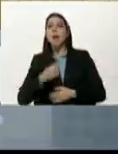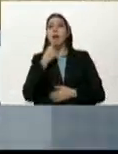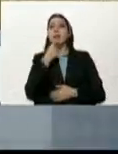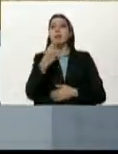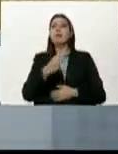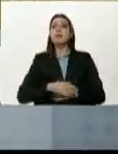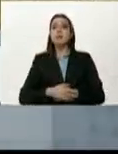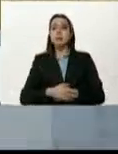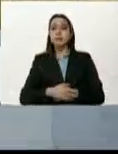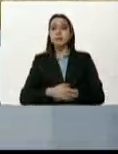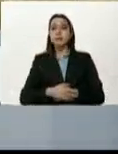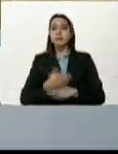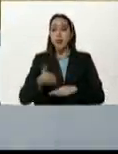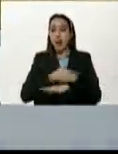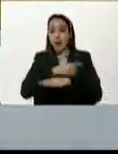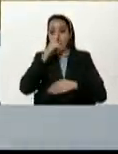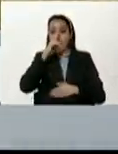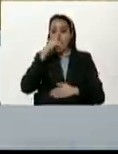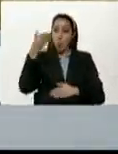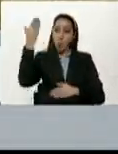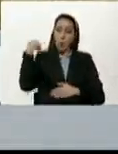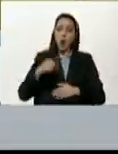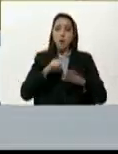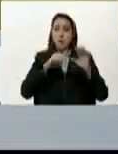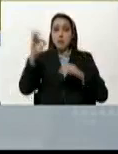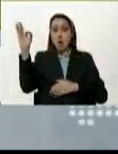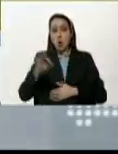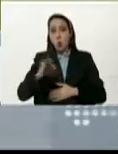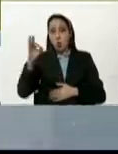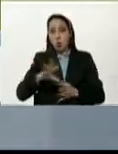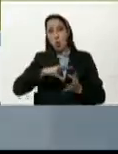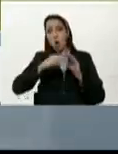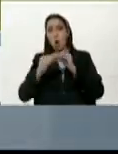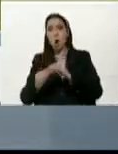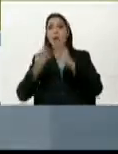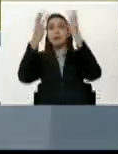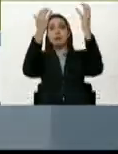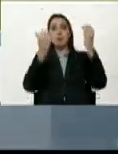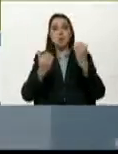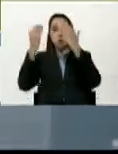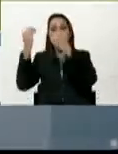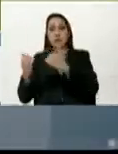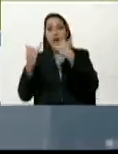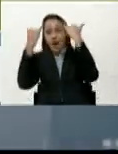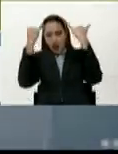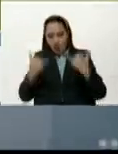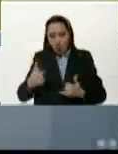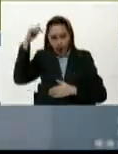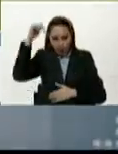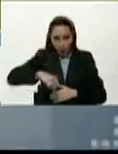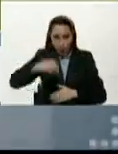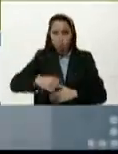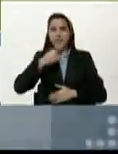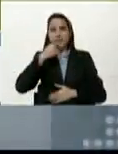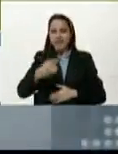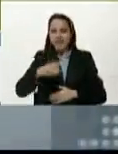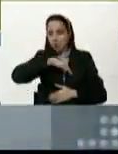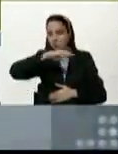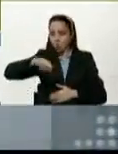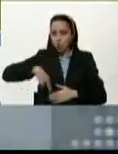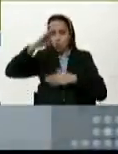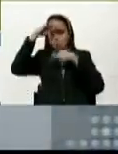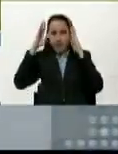hace más de un año traíamos el 60 por ciento de los clas del exterior y hoy puedo decir atendemos más